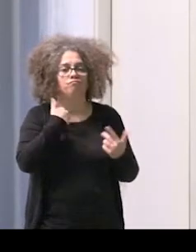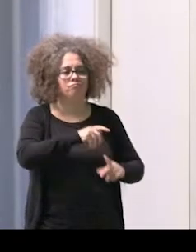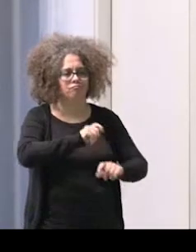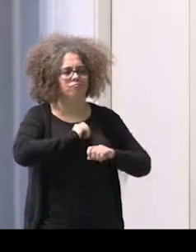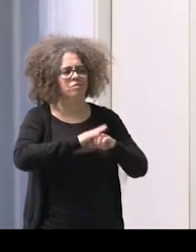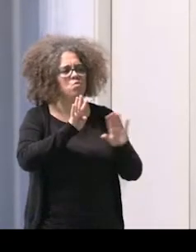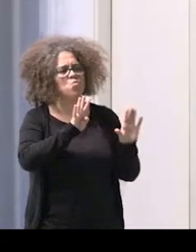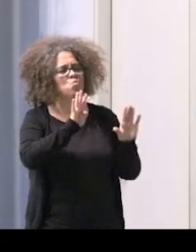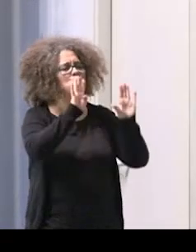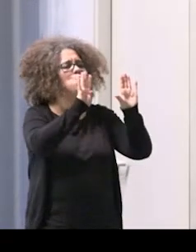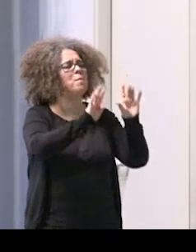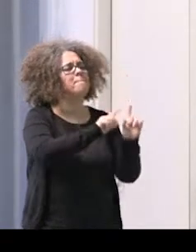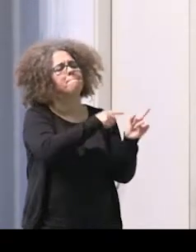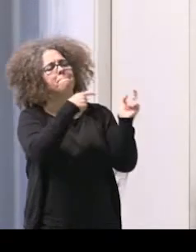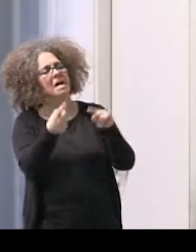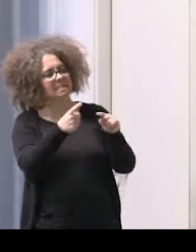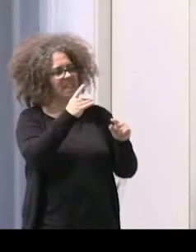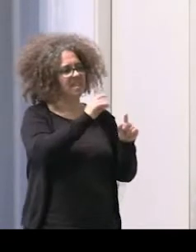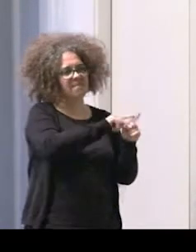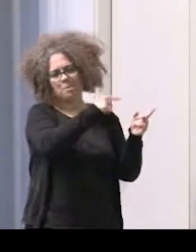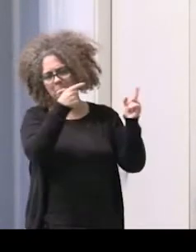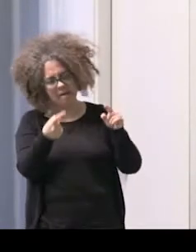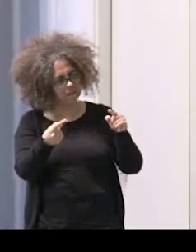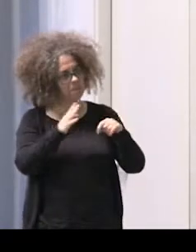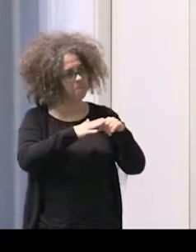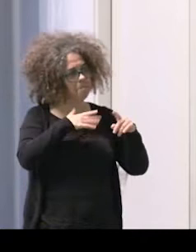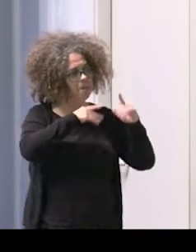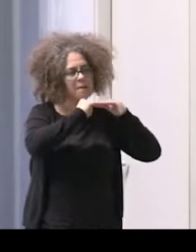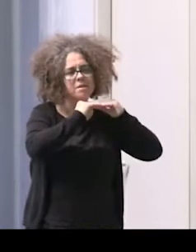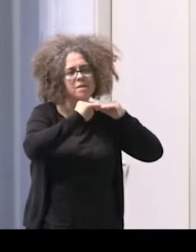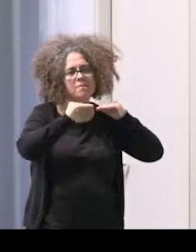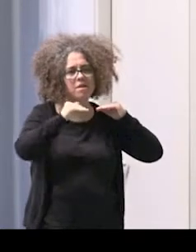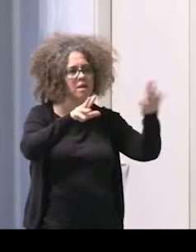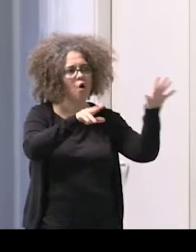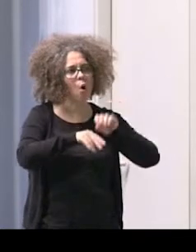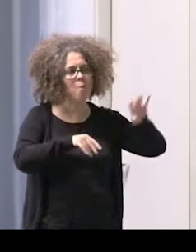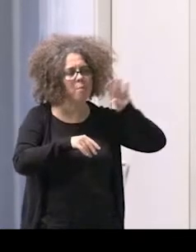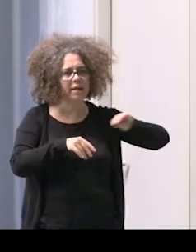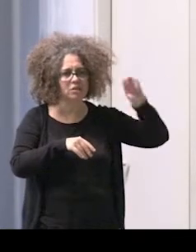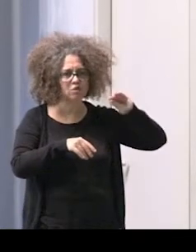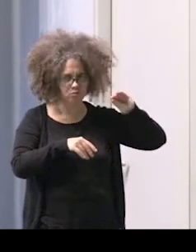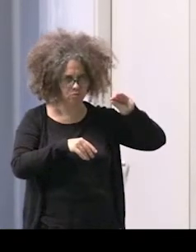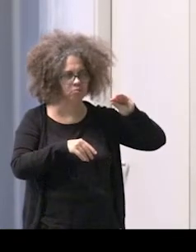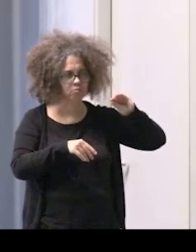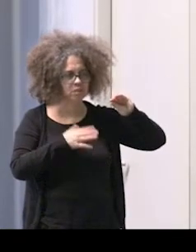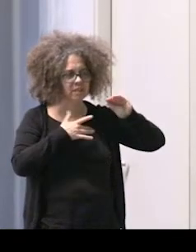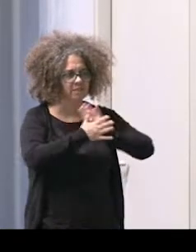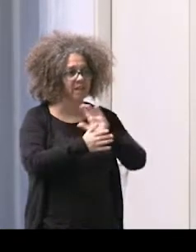decibelios más de ruido que los usuarios de implante coclear para mantener un mismo nivel de comprensión, un mismo nivel de